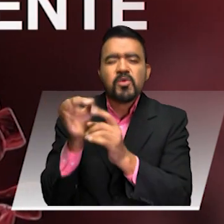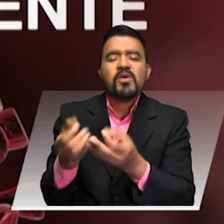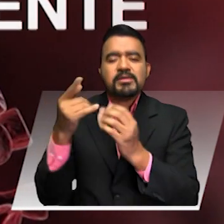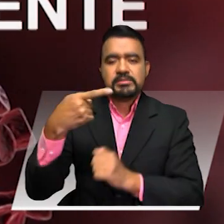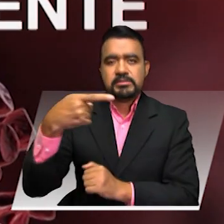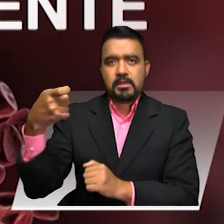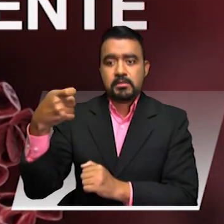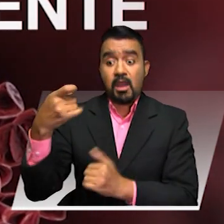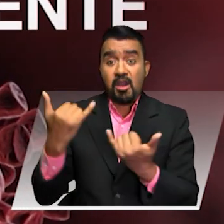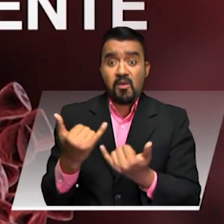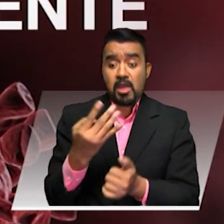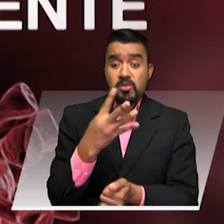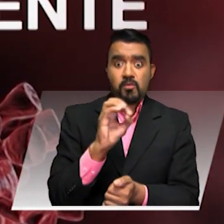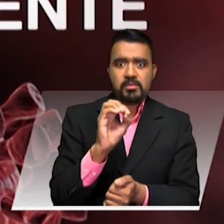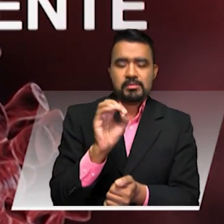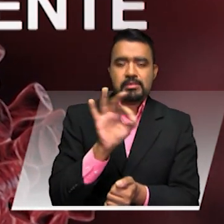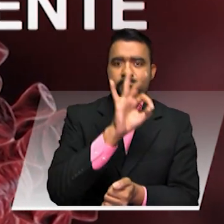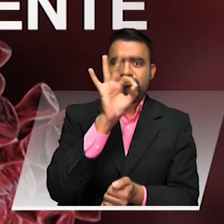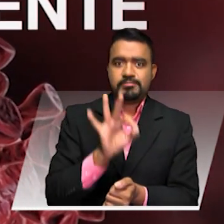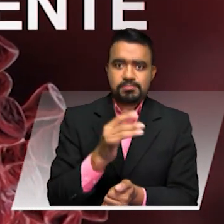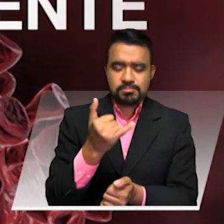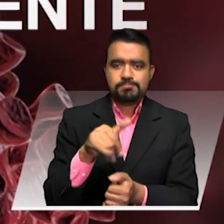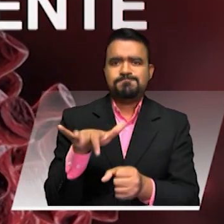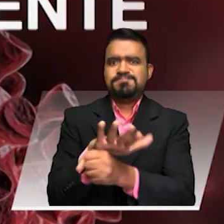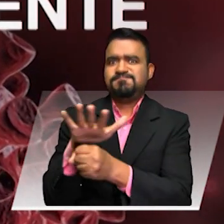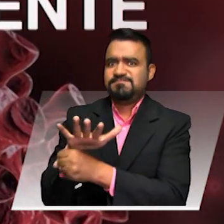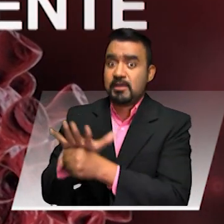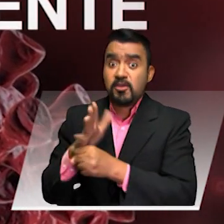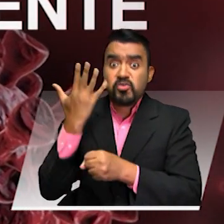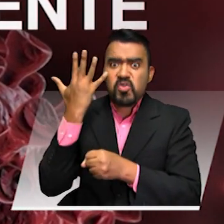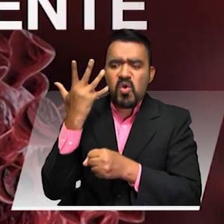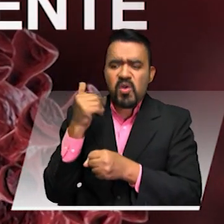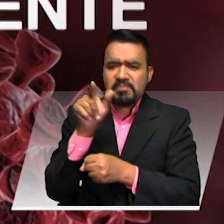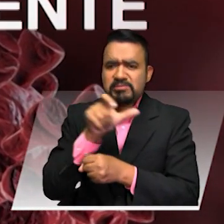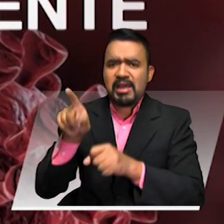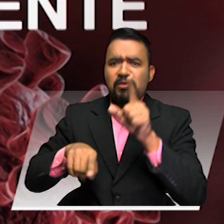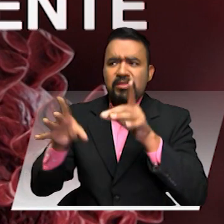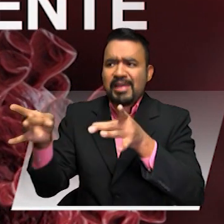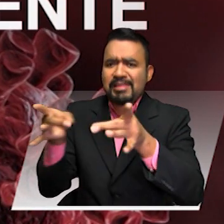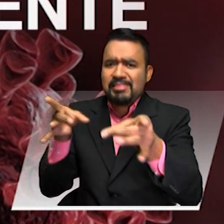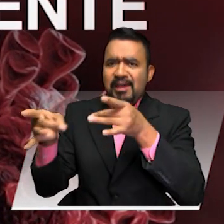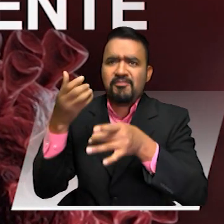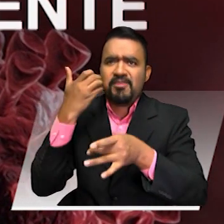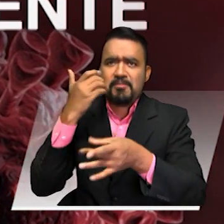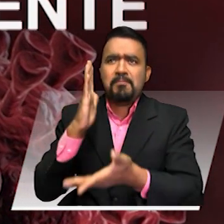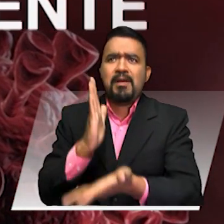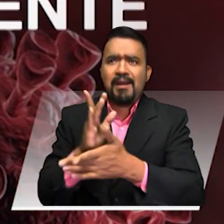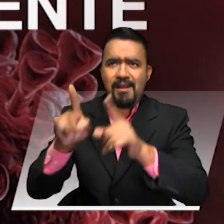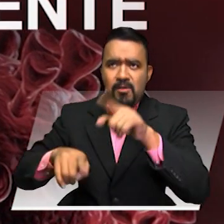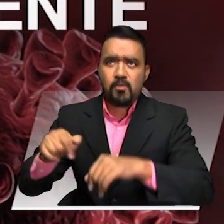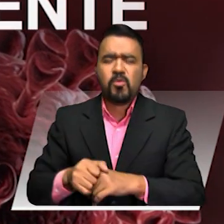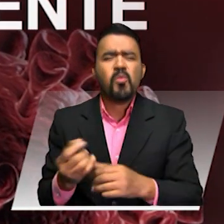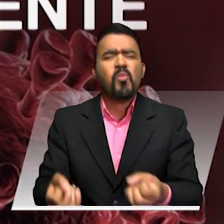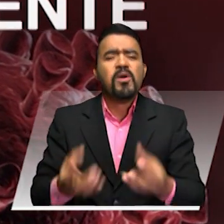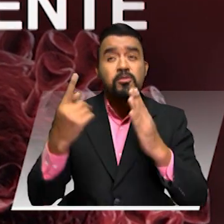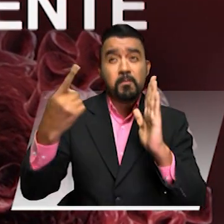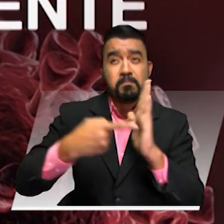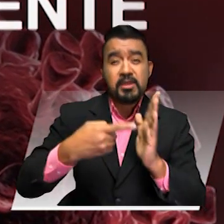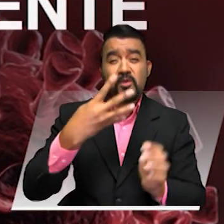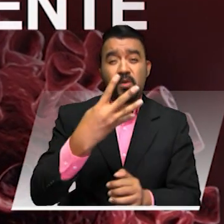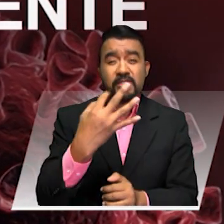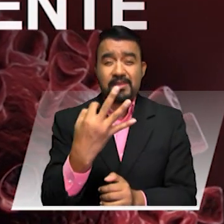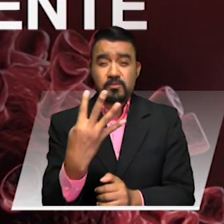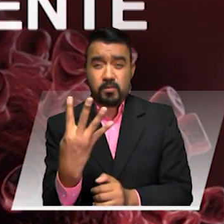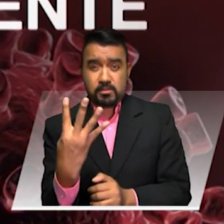ocupadas. Al tiempo, los contagiados por COVID siguen aumentando. De los 1.434 casos nuevos confirmados en Antioquia, en